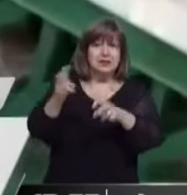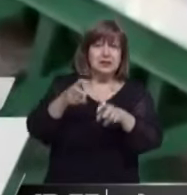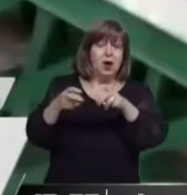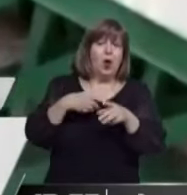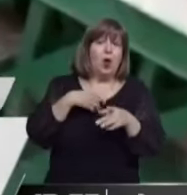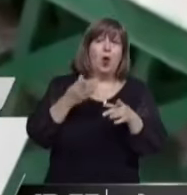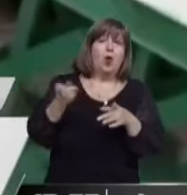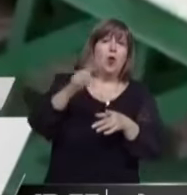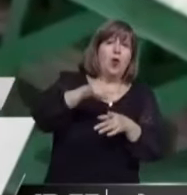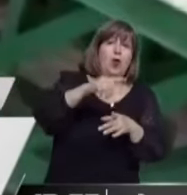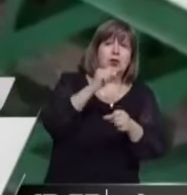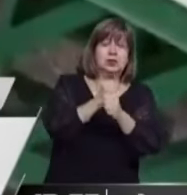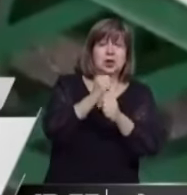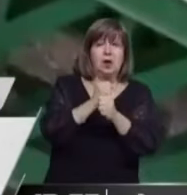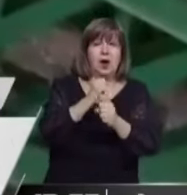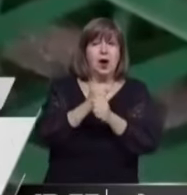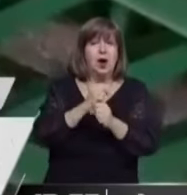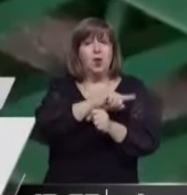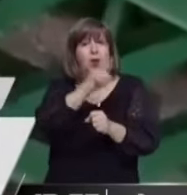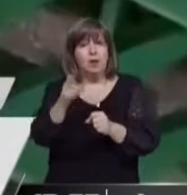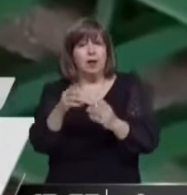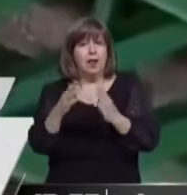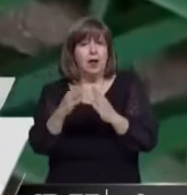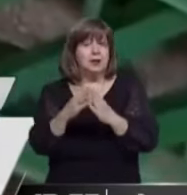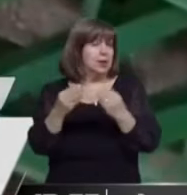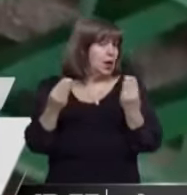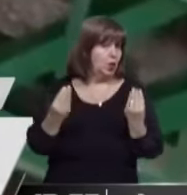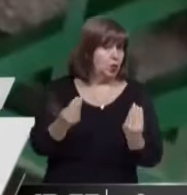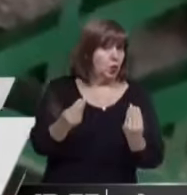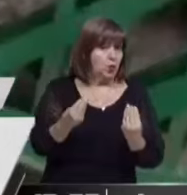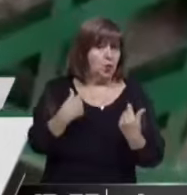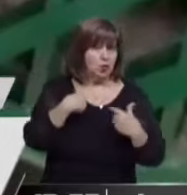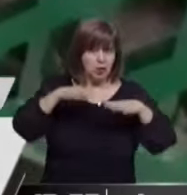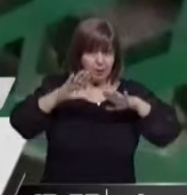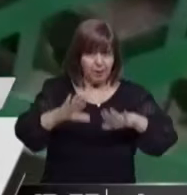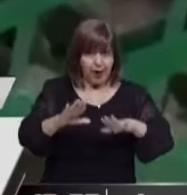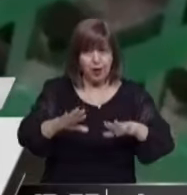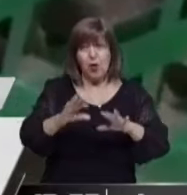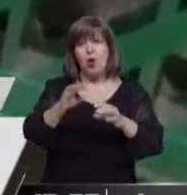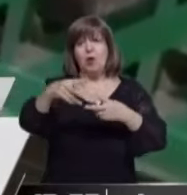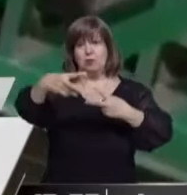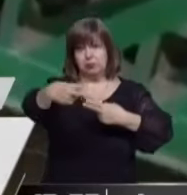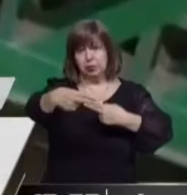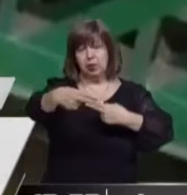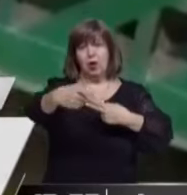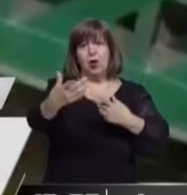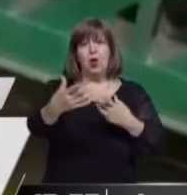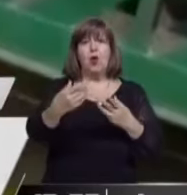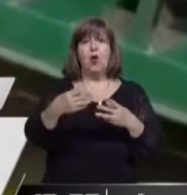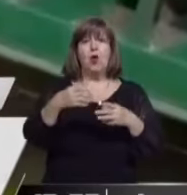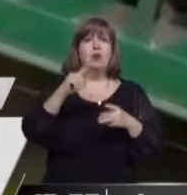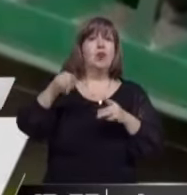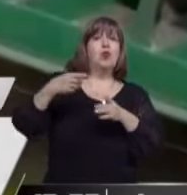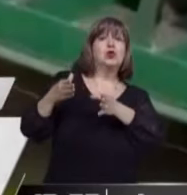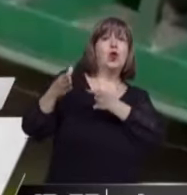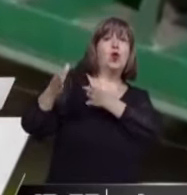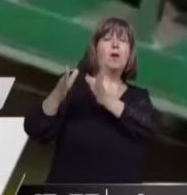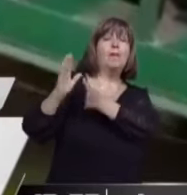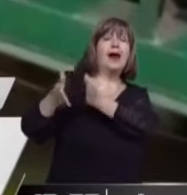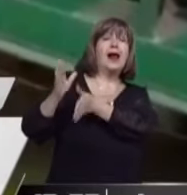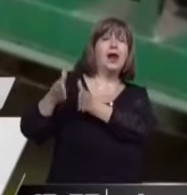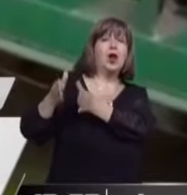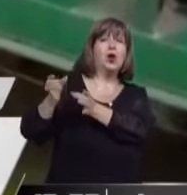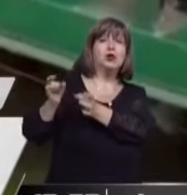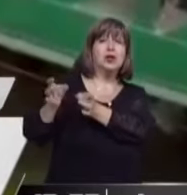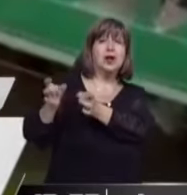vuelven a la actividad después del paro Cómo se está manejando ahora todo totalmente paralizado o hay otra formación que pueda circular por otro